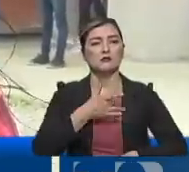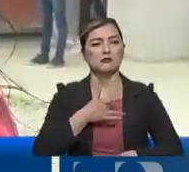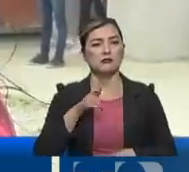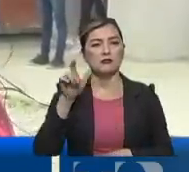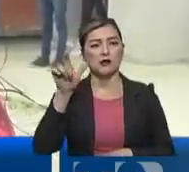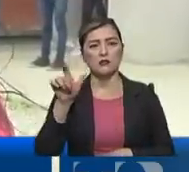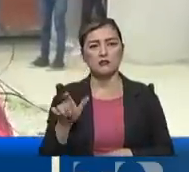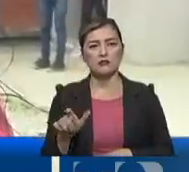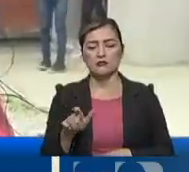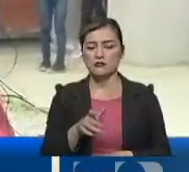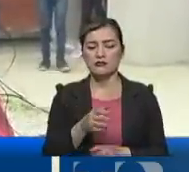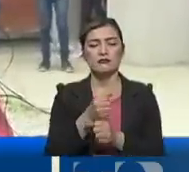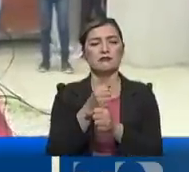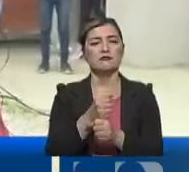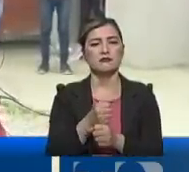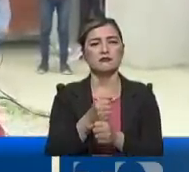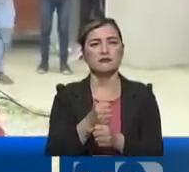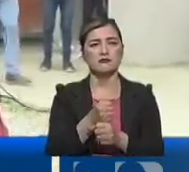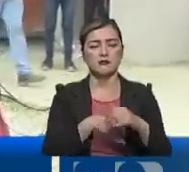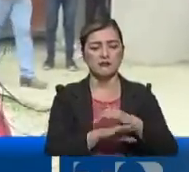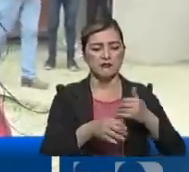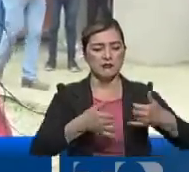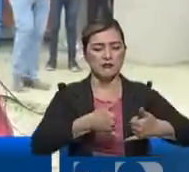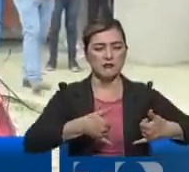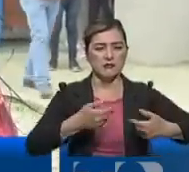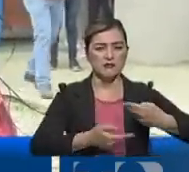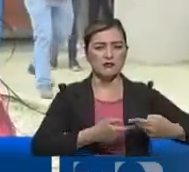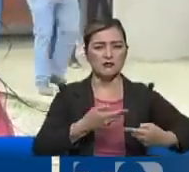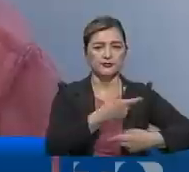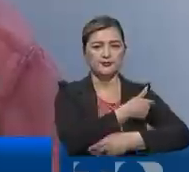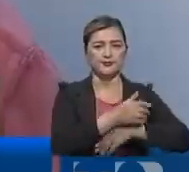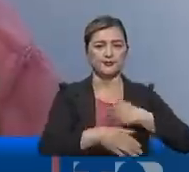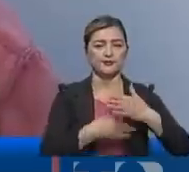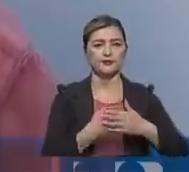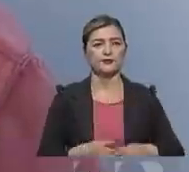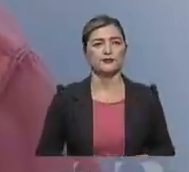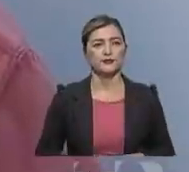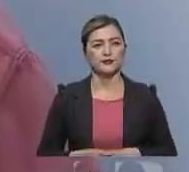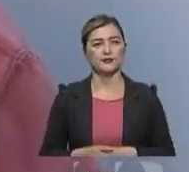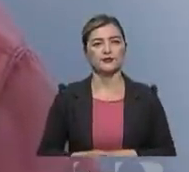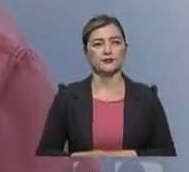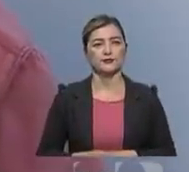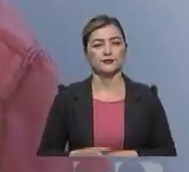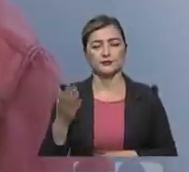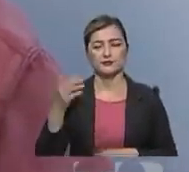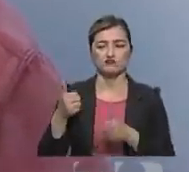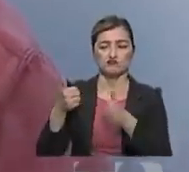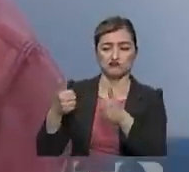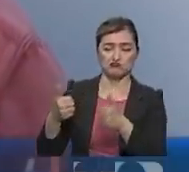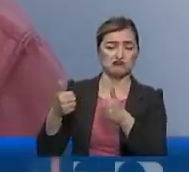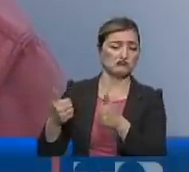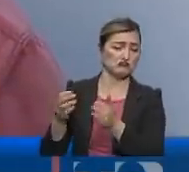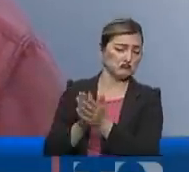muy seguros del ingreso a nuestros locales, porque ya están todos inoculados. Agradezco al señor alcalde por la buena